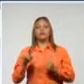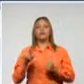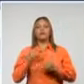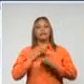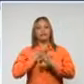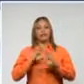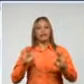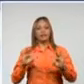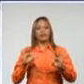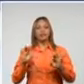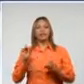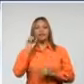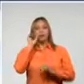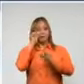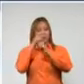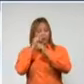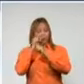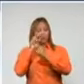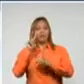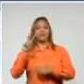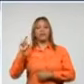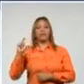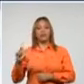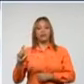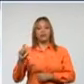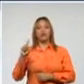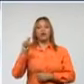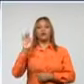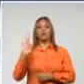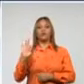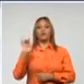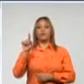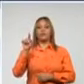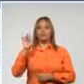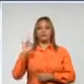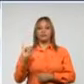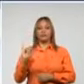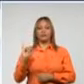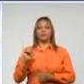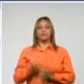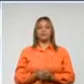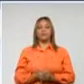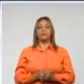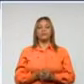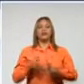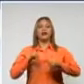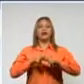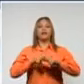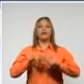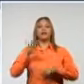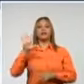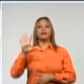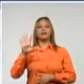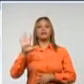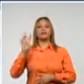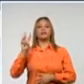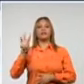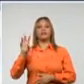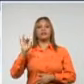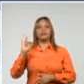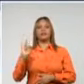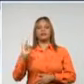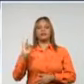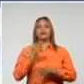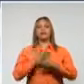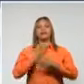y Microbiología de Villa Clara, 816, el de La Habana, 537, el de Santiago